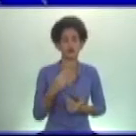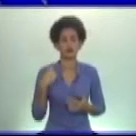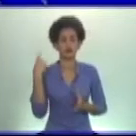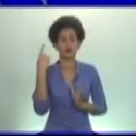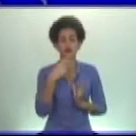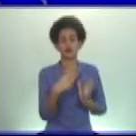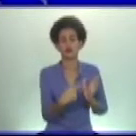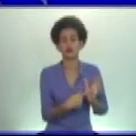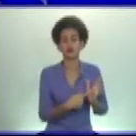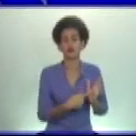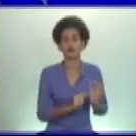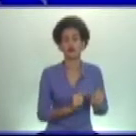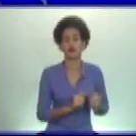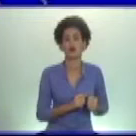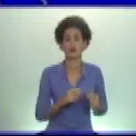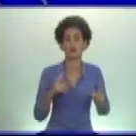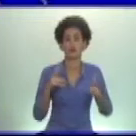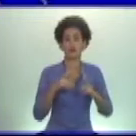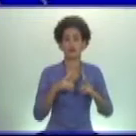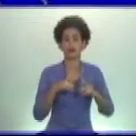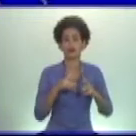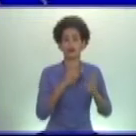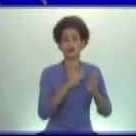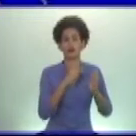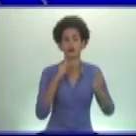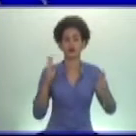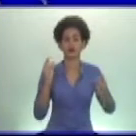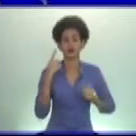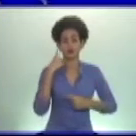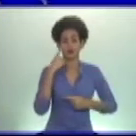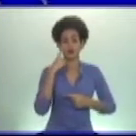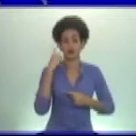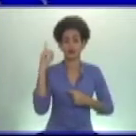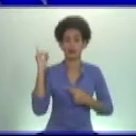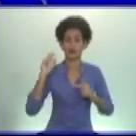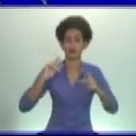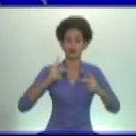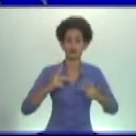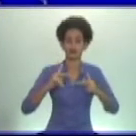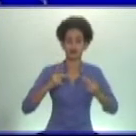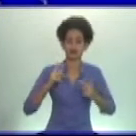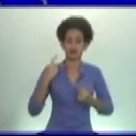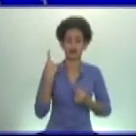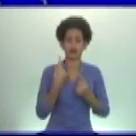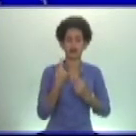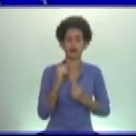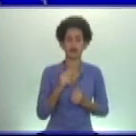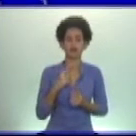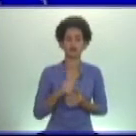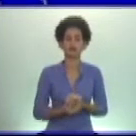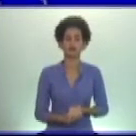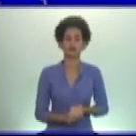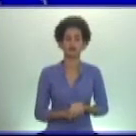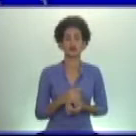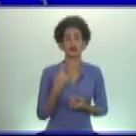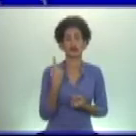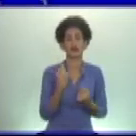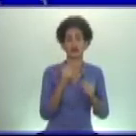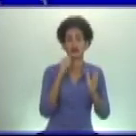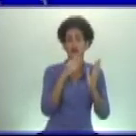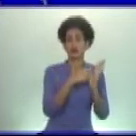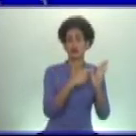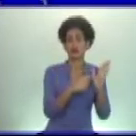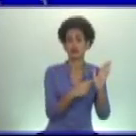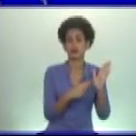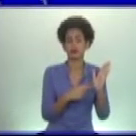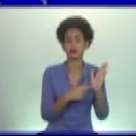par ordenado, ¿qué nos va a pasar? Observen cómo se repite la primera componente. Es decir, porque a cada elemento del